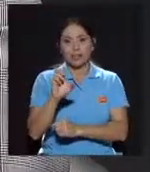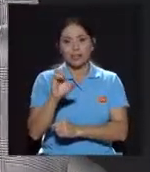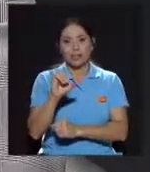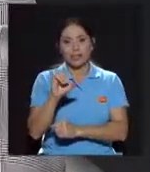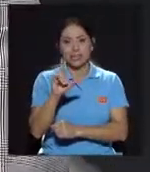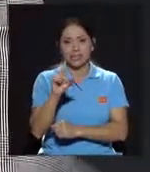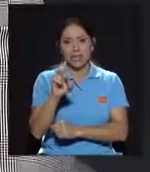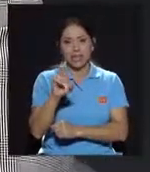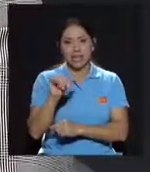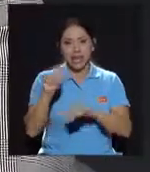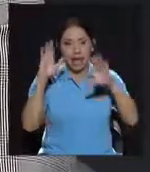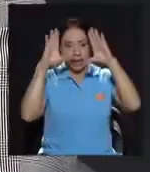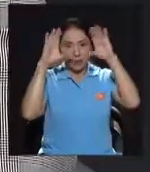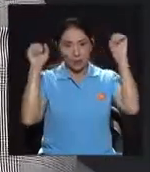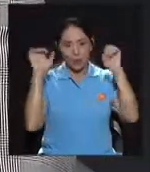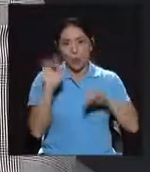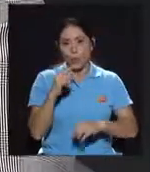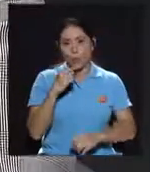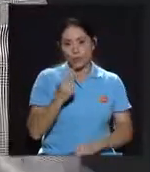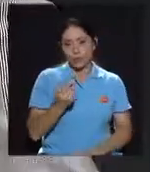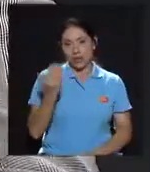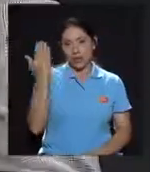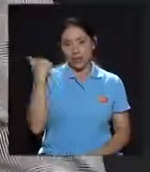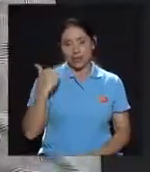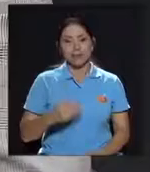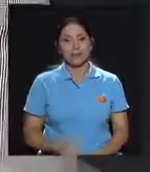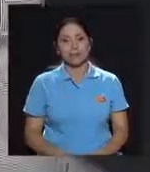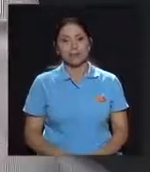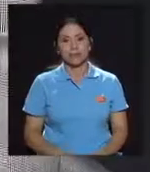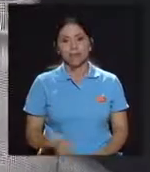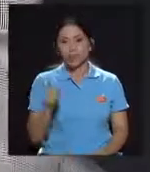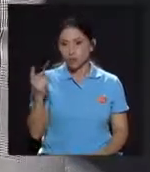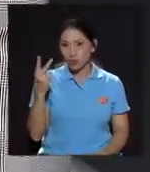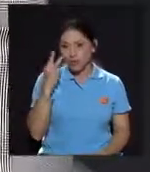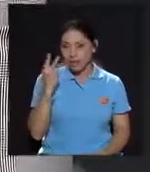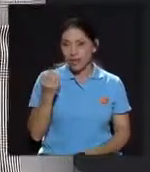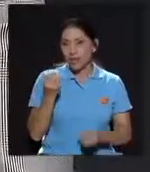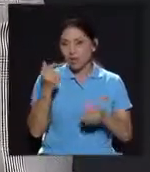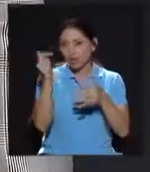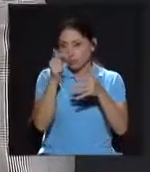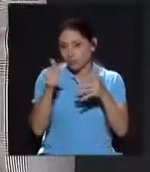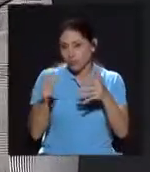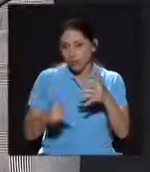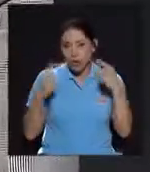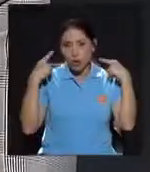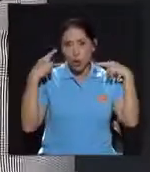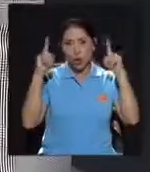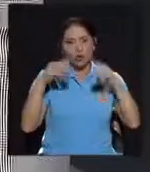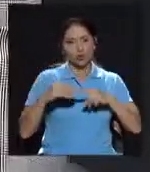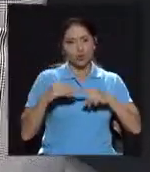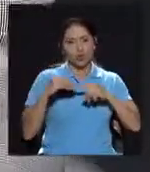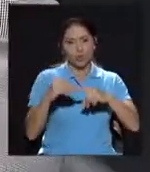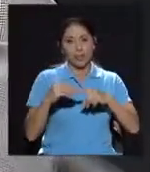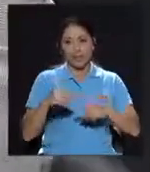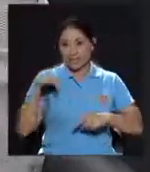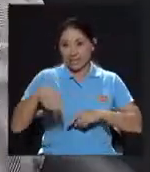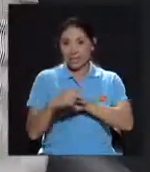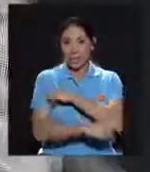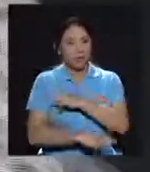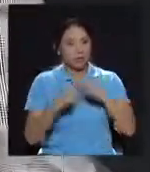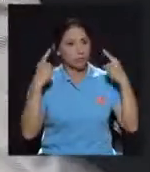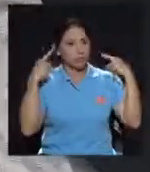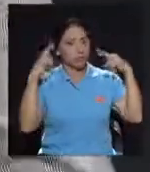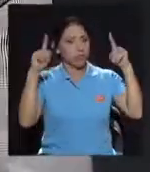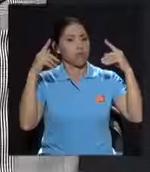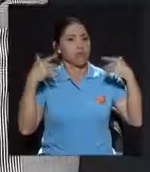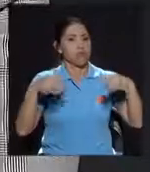veras y si usted ve que de hecho hay una serie de logros fundamentales verdad hay un gran logro que este país obtiene y que